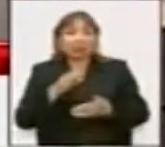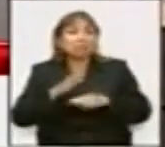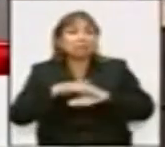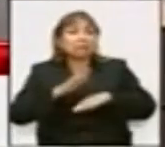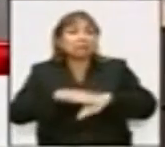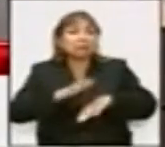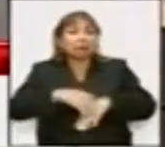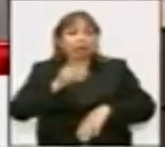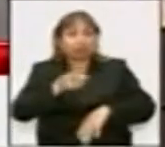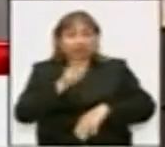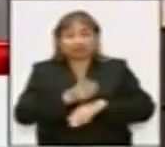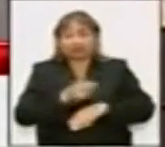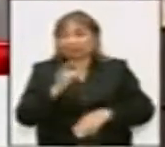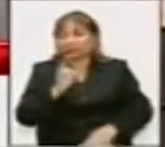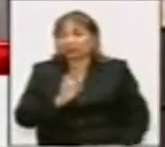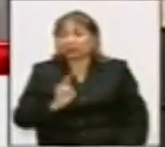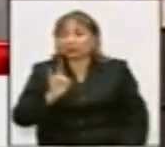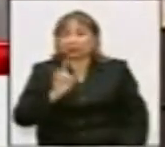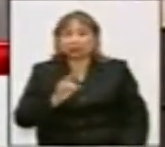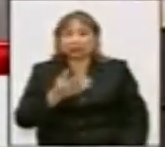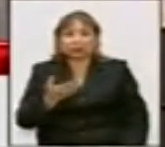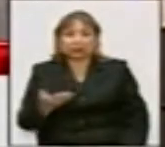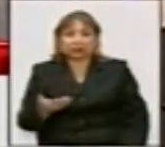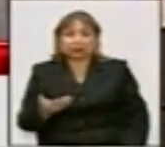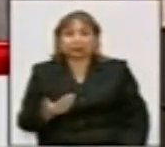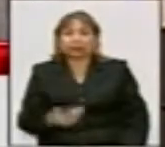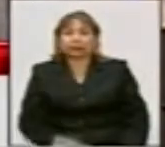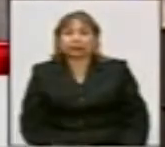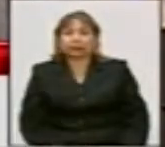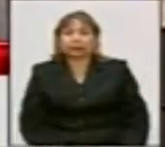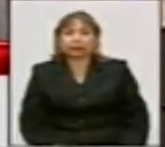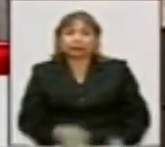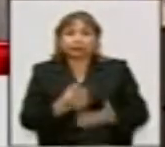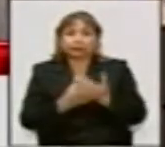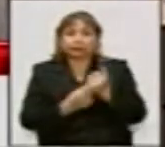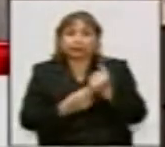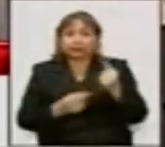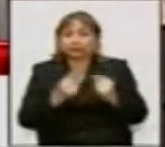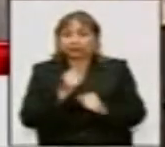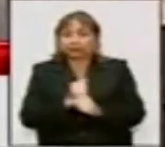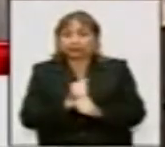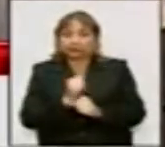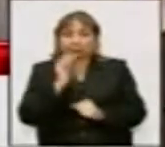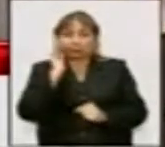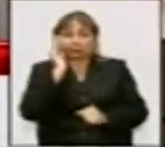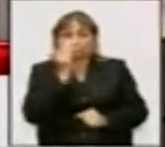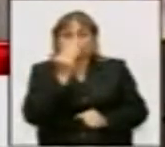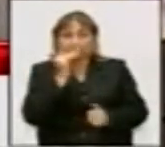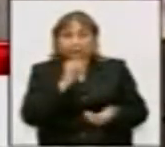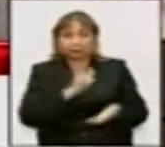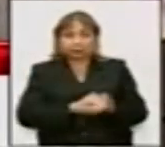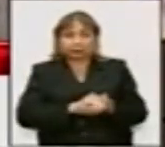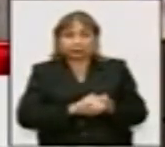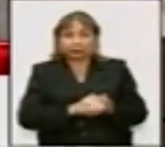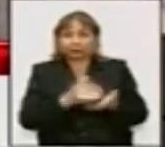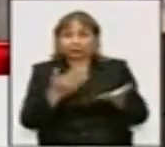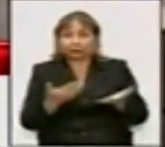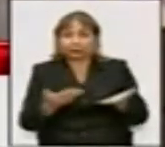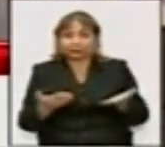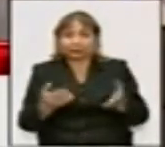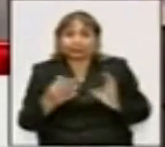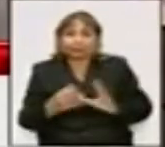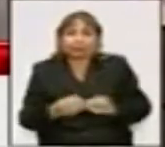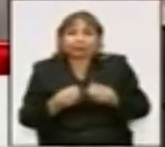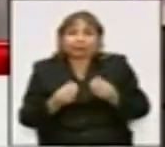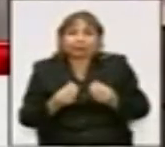está haciendo un uso de la de la cuestión de confianza me parece que aquí hay que ver cómo